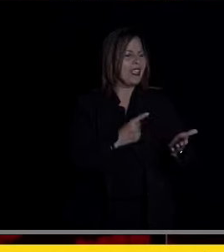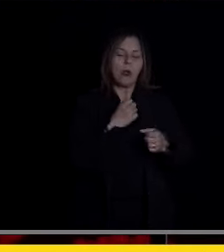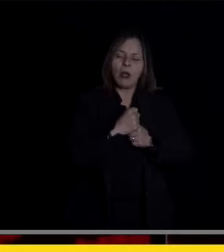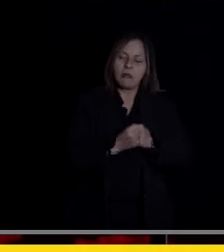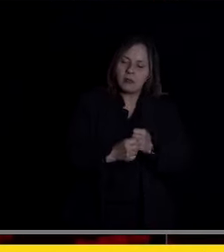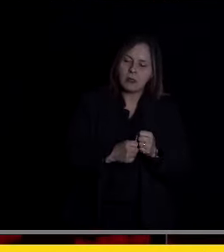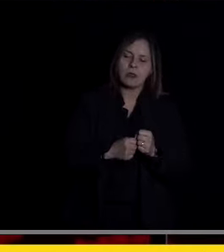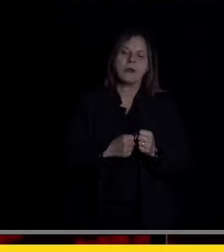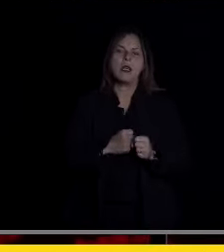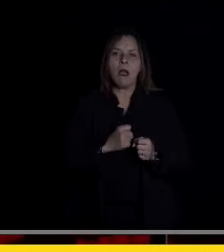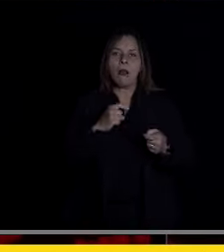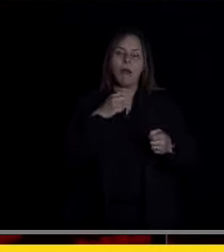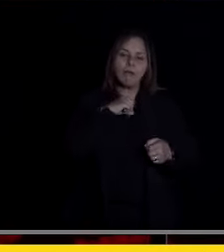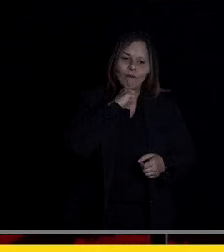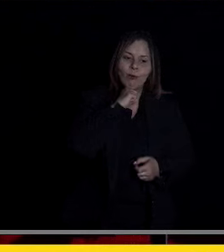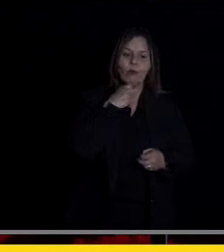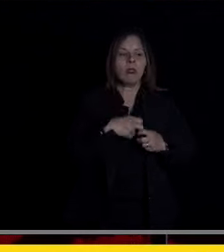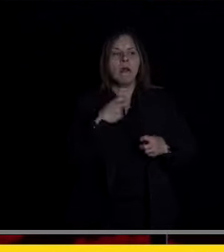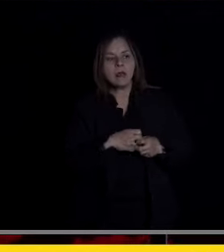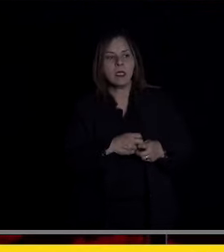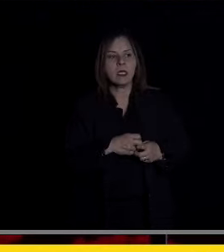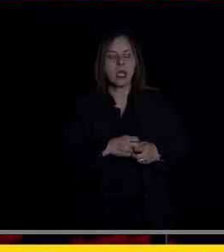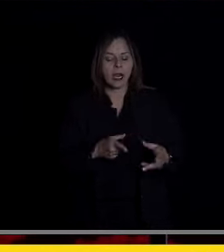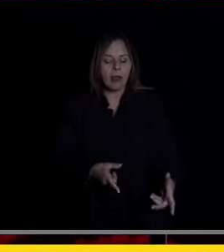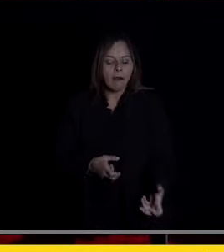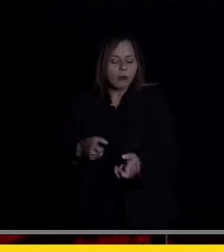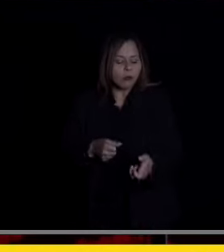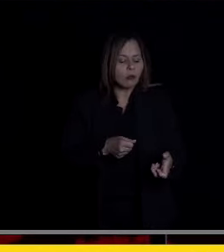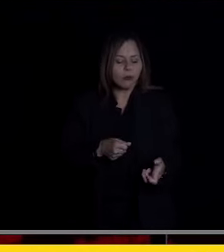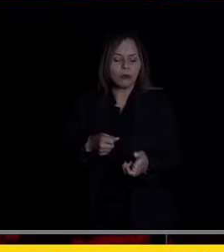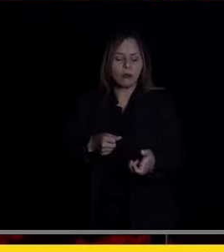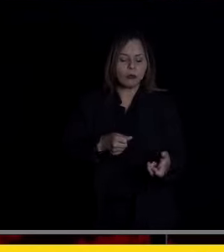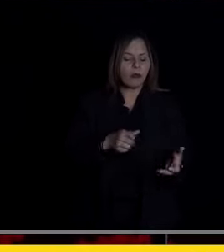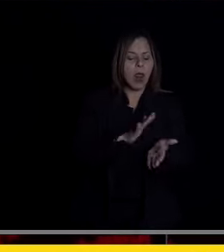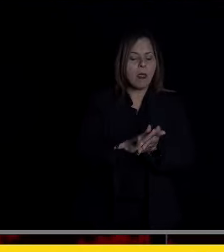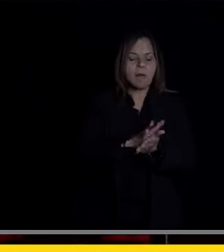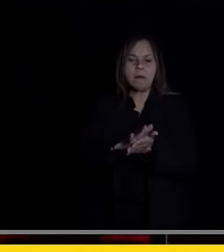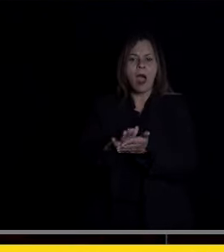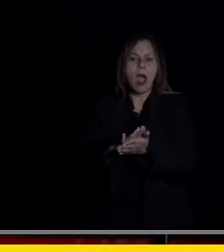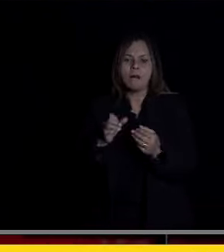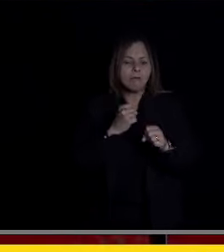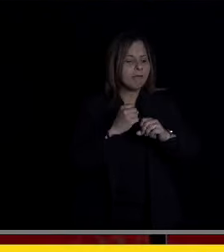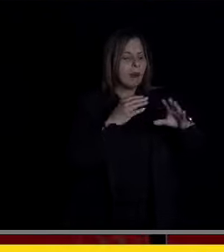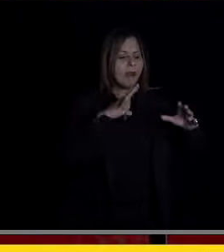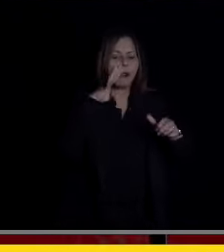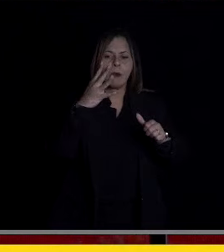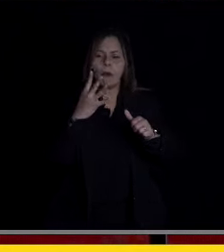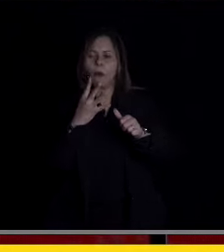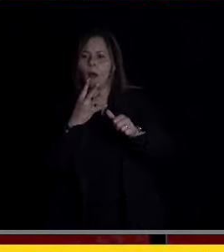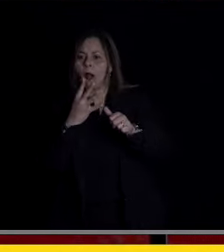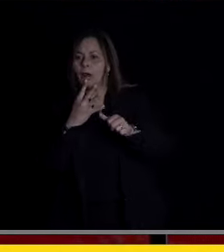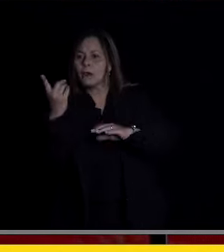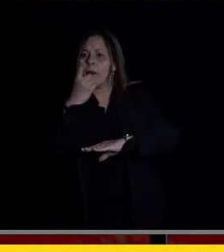sacrificado y duro es ese trabajo hasta que agarra un trimmer y está 3 días corridos sin parar. Al cuarto día eres hombre